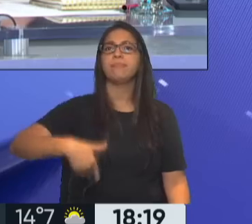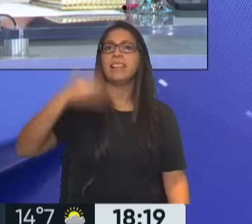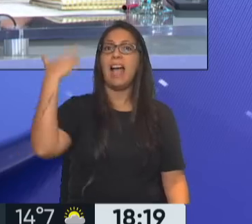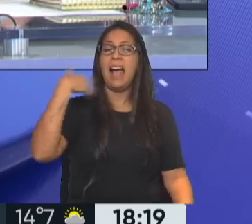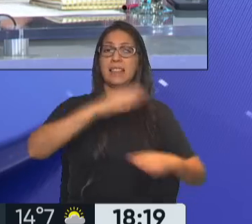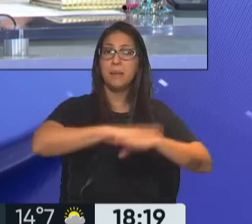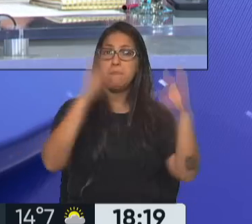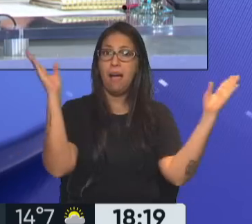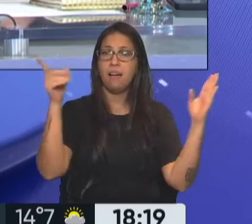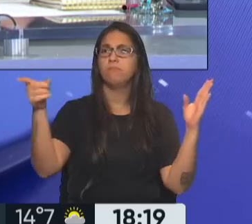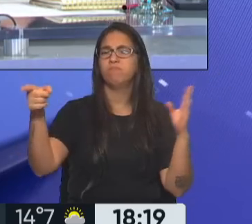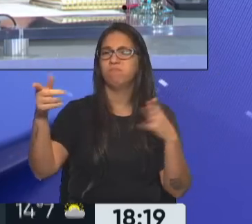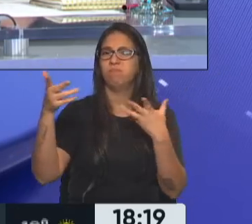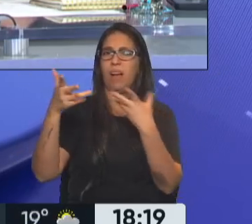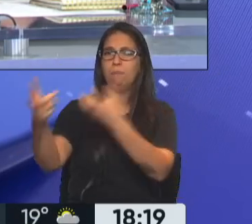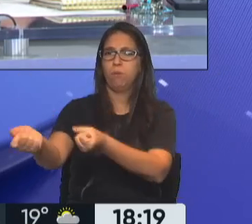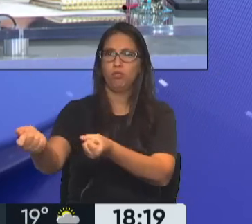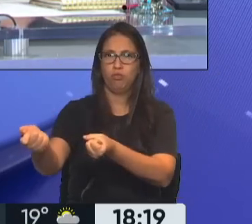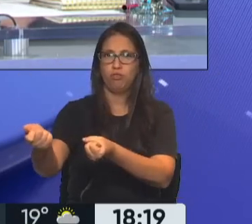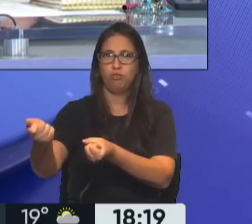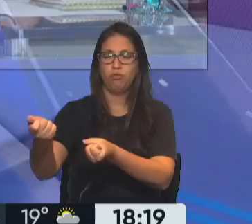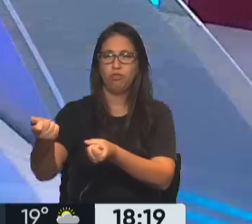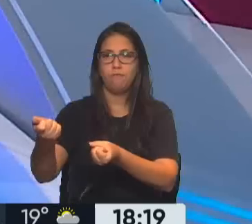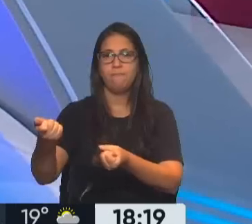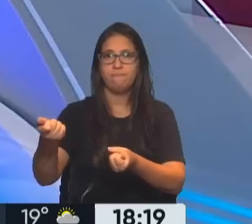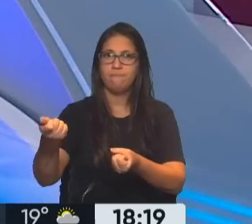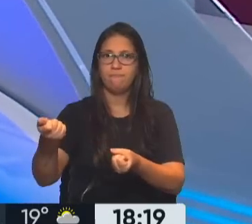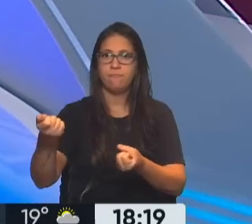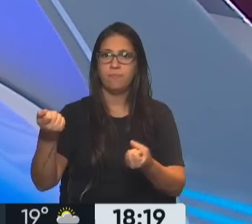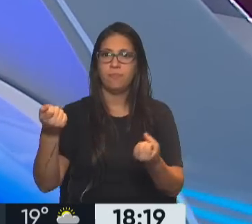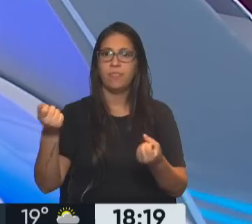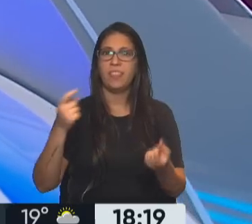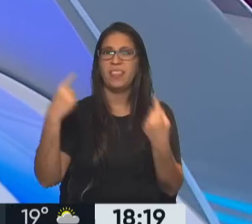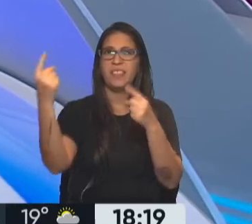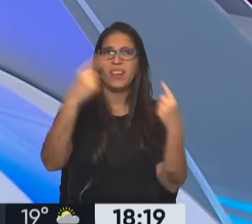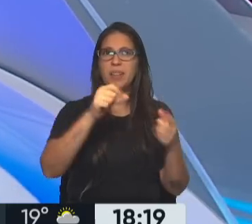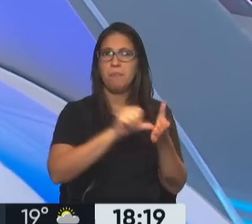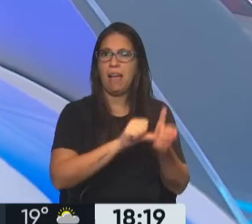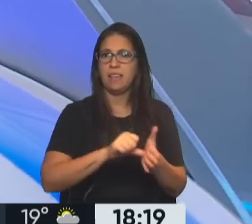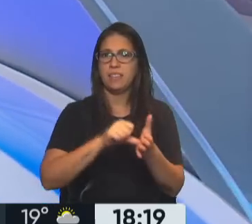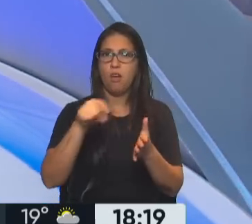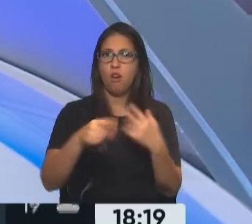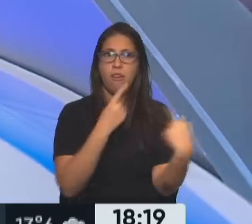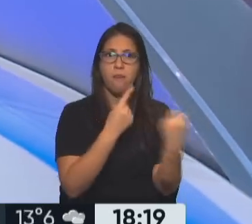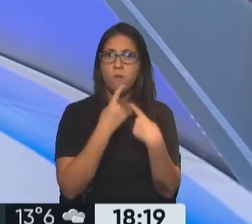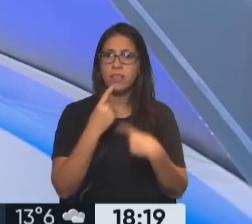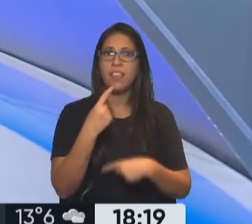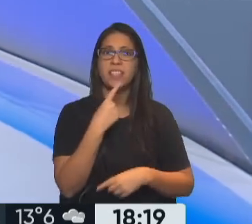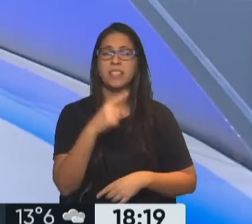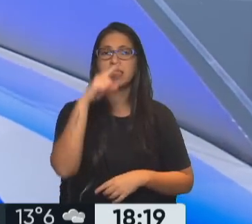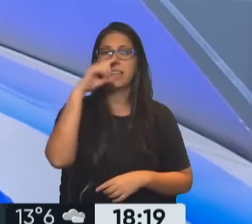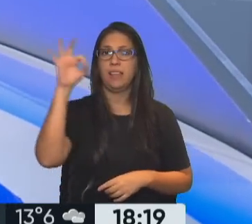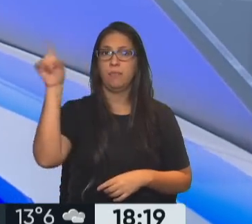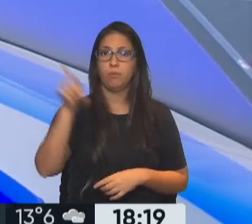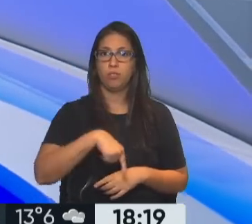tenían un apoyo como diría en pocos países, y de hecho esto se está viendo de nuevo. Hoy veía una encuesta de CADEM que decía que más del